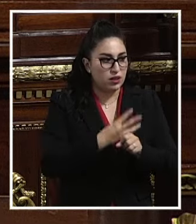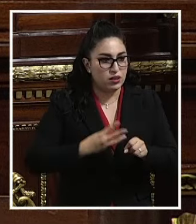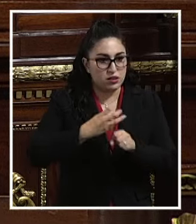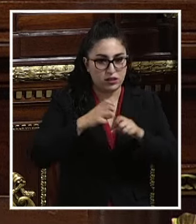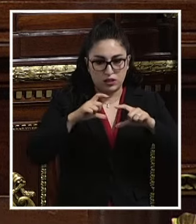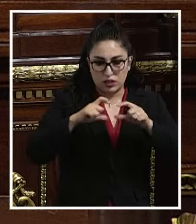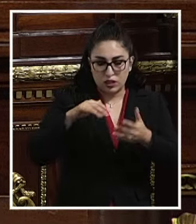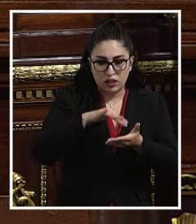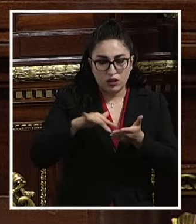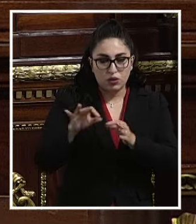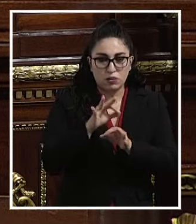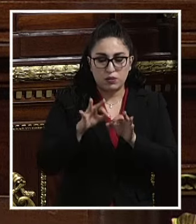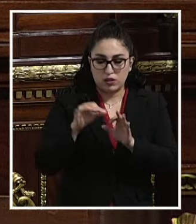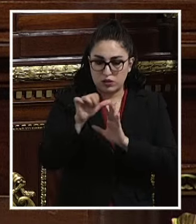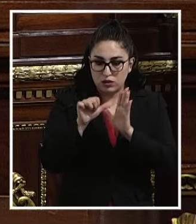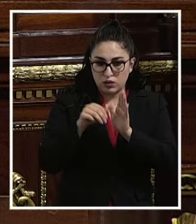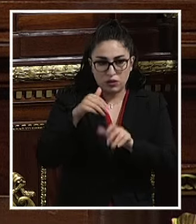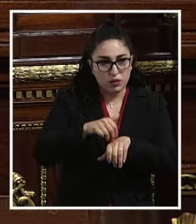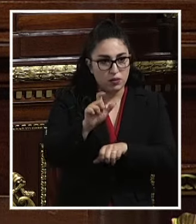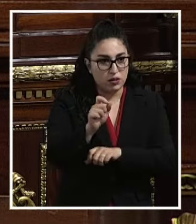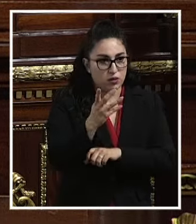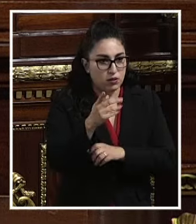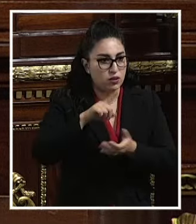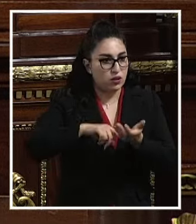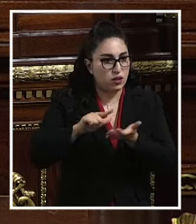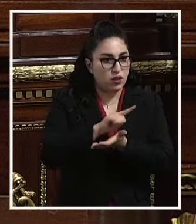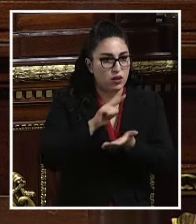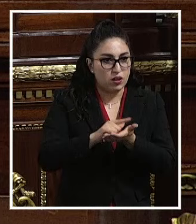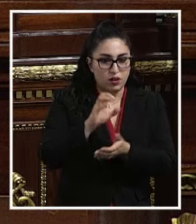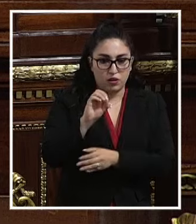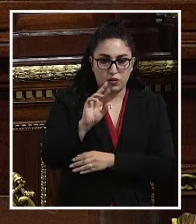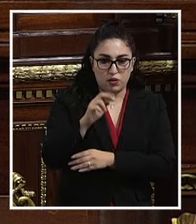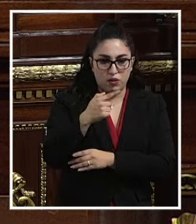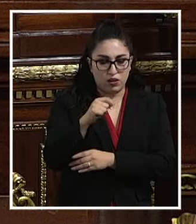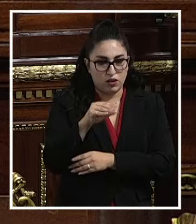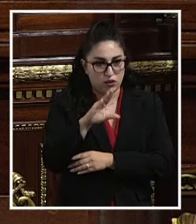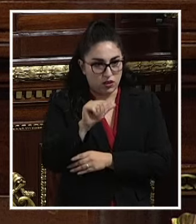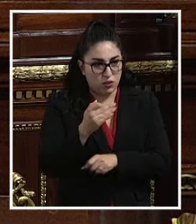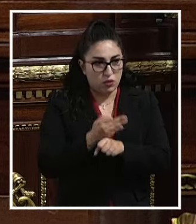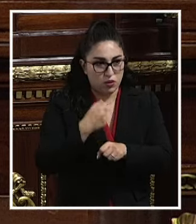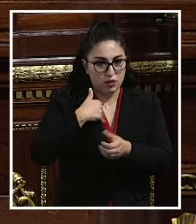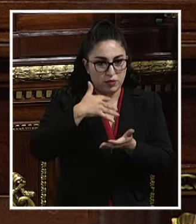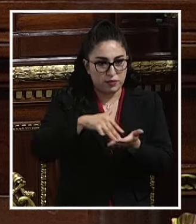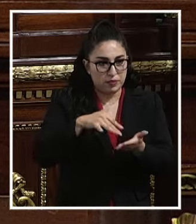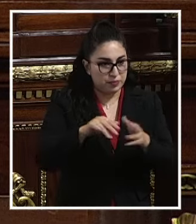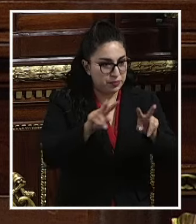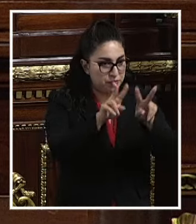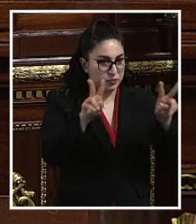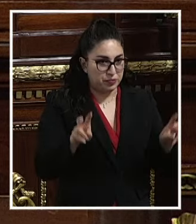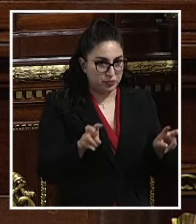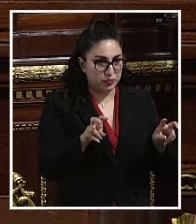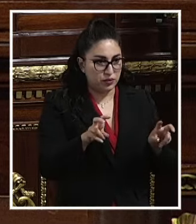24 de la Ley Orgánica, al cual doy lectura de manera textual.